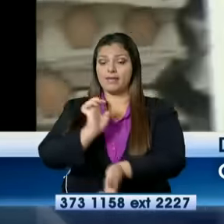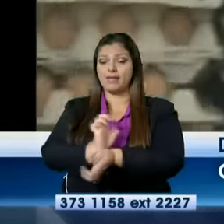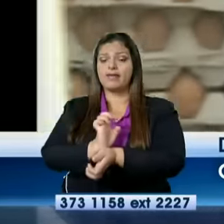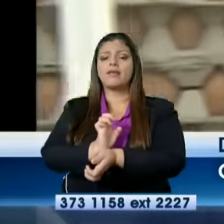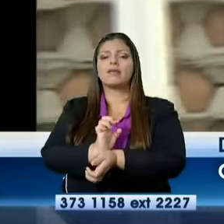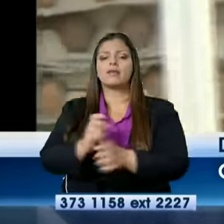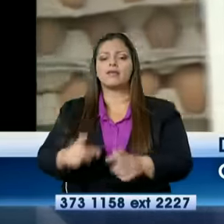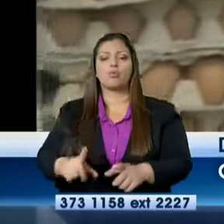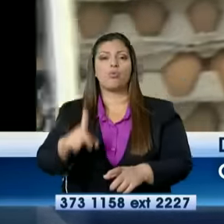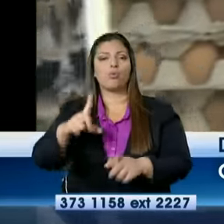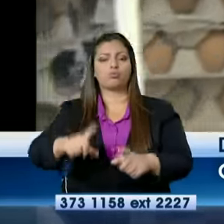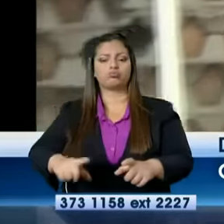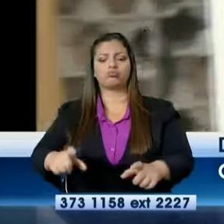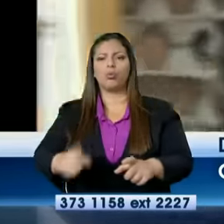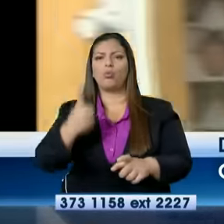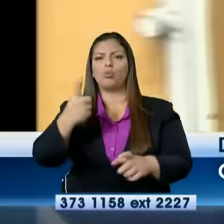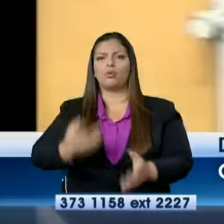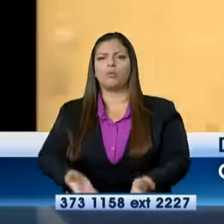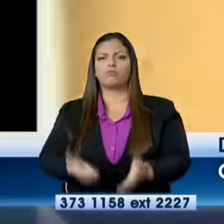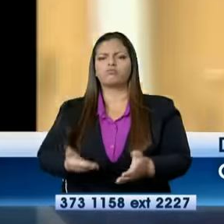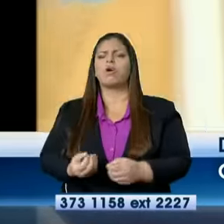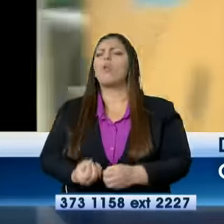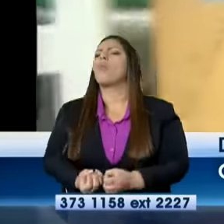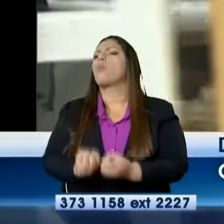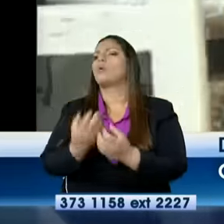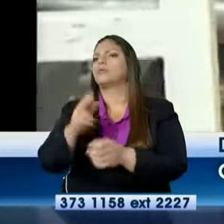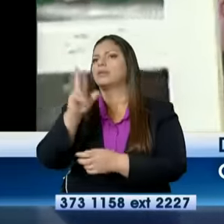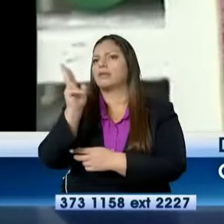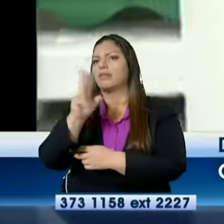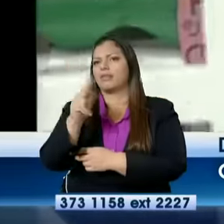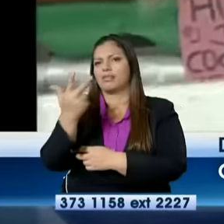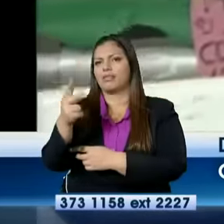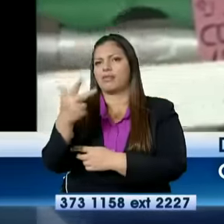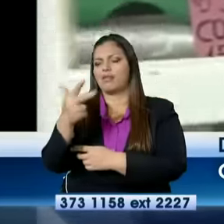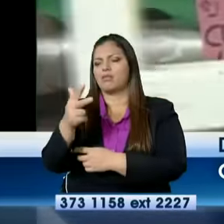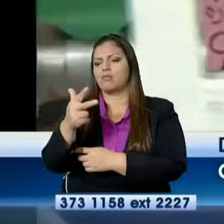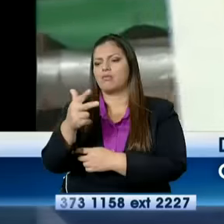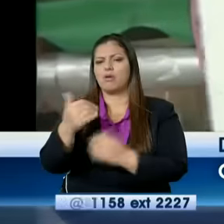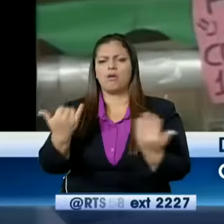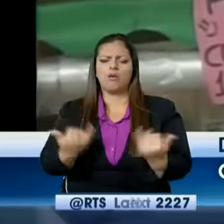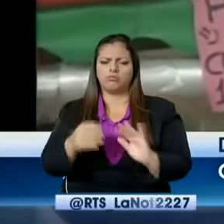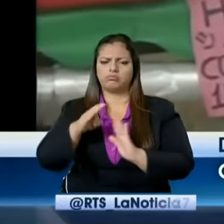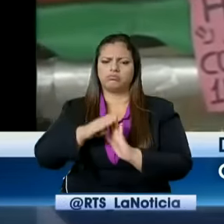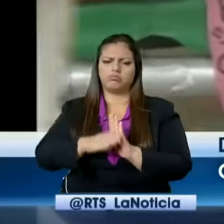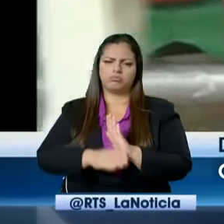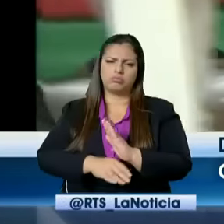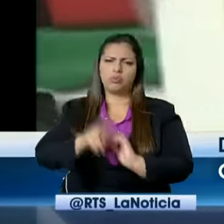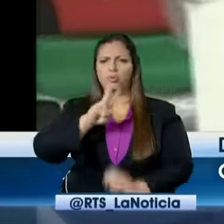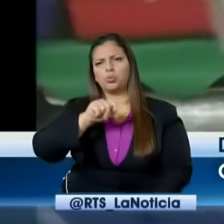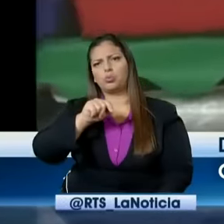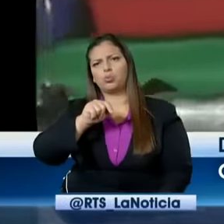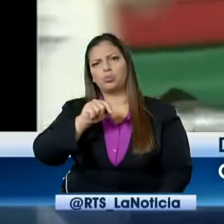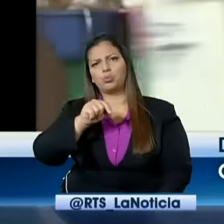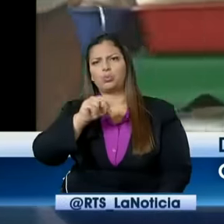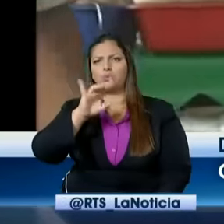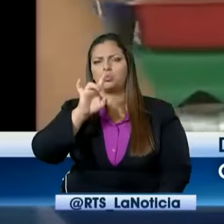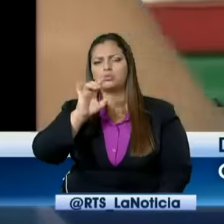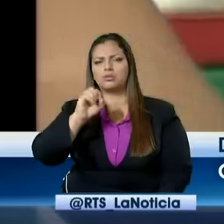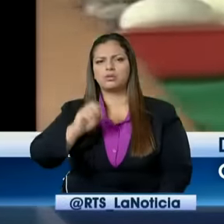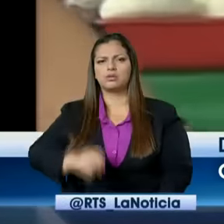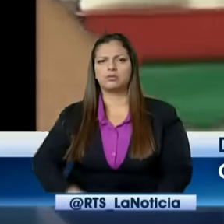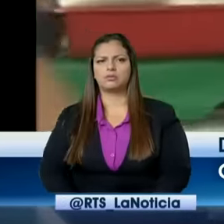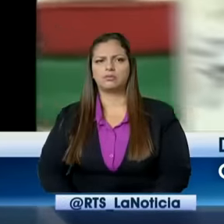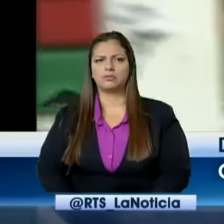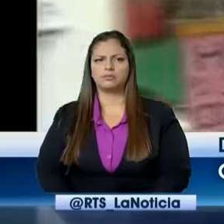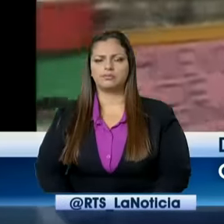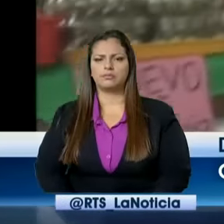vale $2.20 ya. ¿La libra de qué? Eso, criollo. Usted dice, ¿desde cuándo cambió el precio? Yo no, 15 días ya.